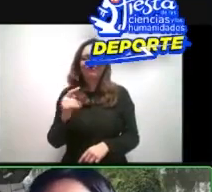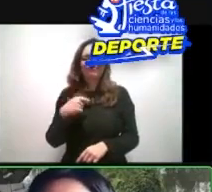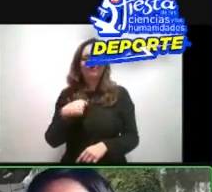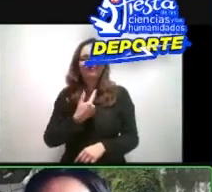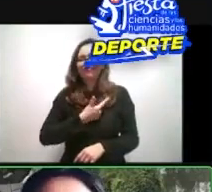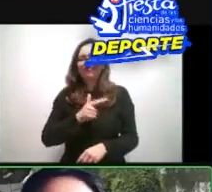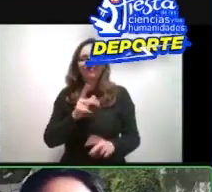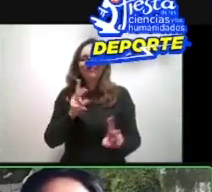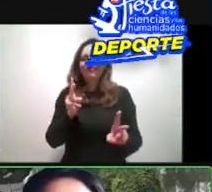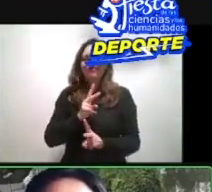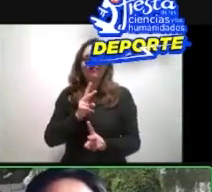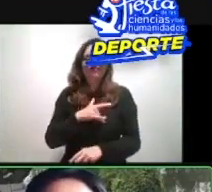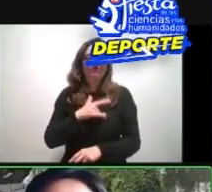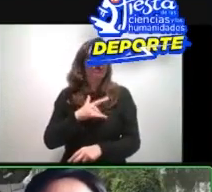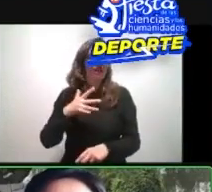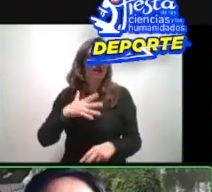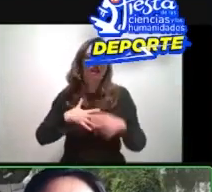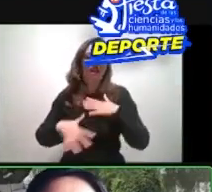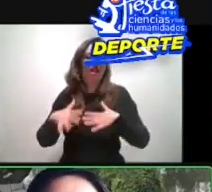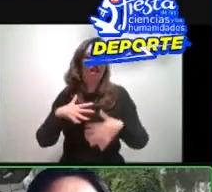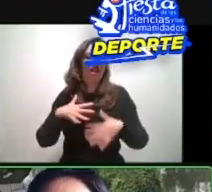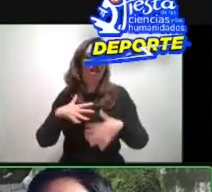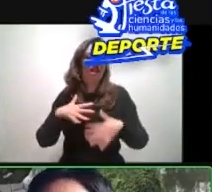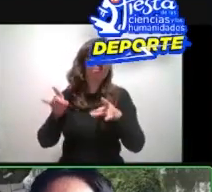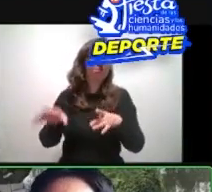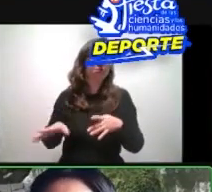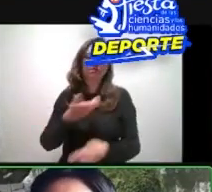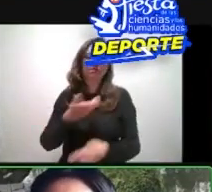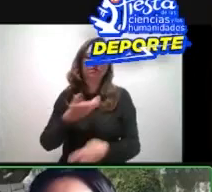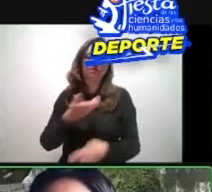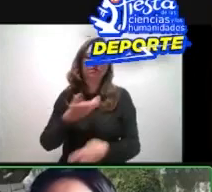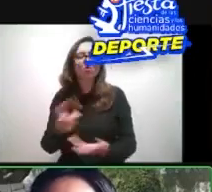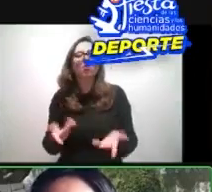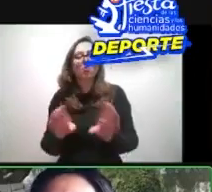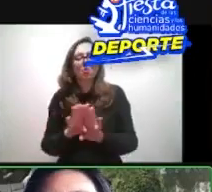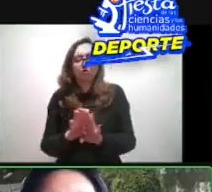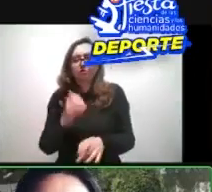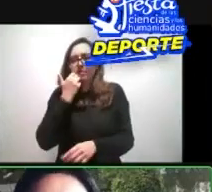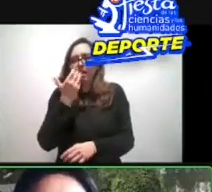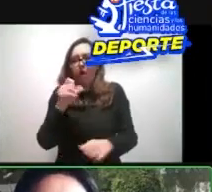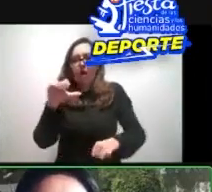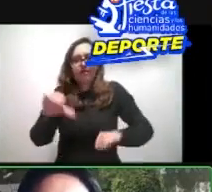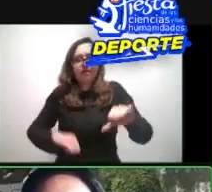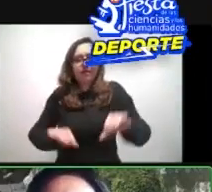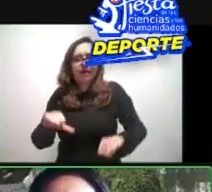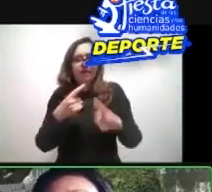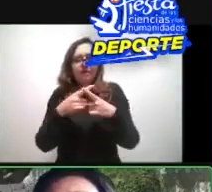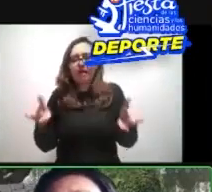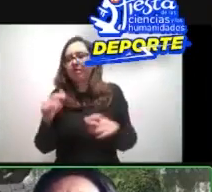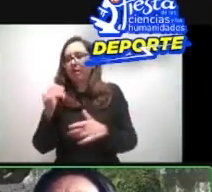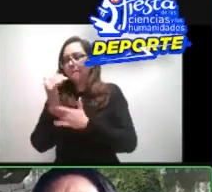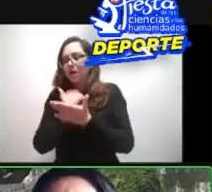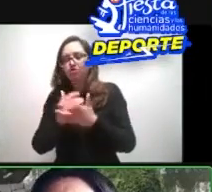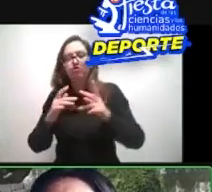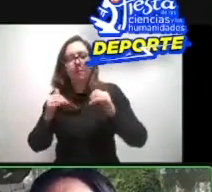nos parece extenuante, como ya estábamos mencionando, y a lo mejor queremos actividades que sean menos demandantes para esto? Pues